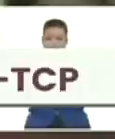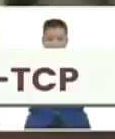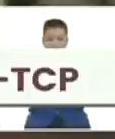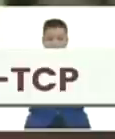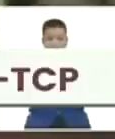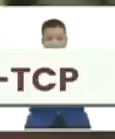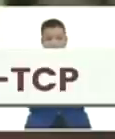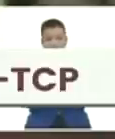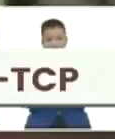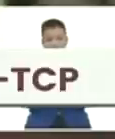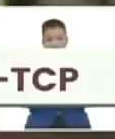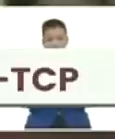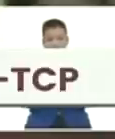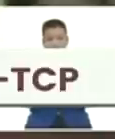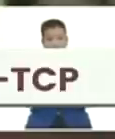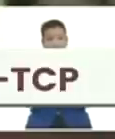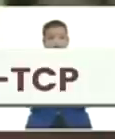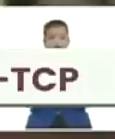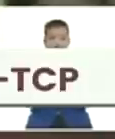Esa es la realidad.